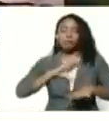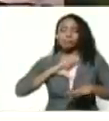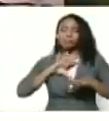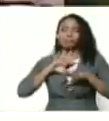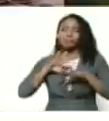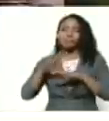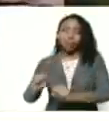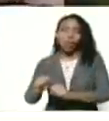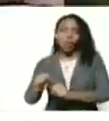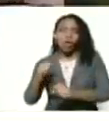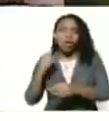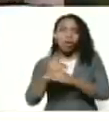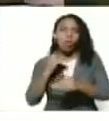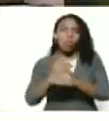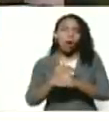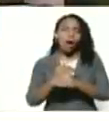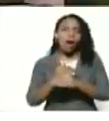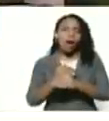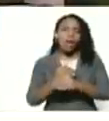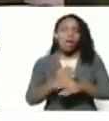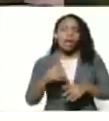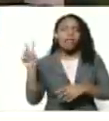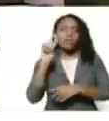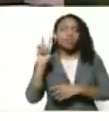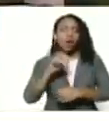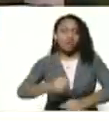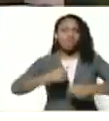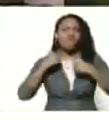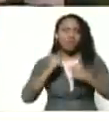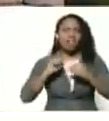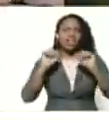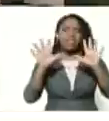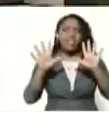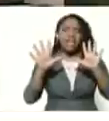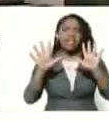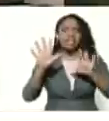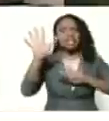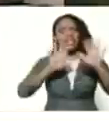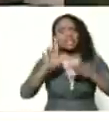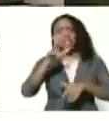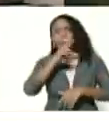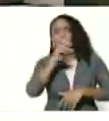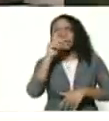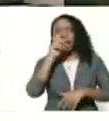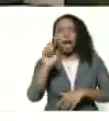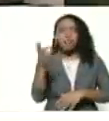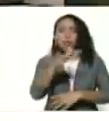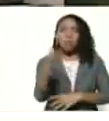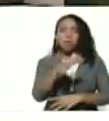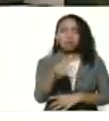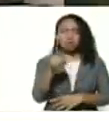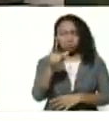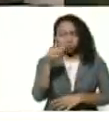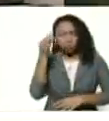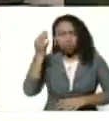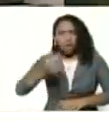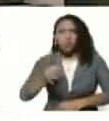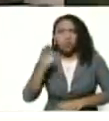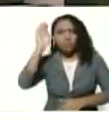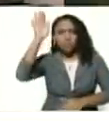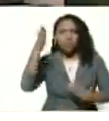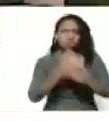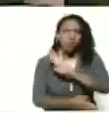conquistar el peldaño de la Venezuela potencia en 10, 15, 20 años. Ten la seguridad. ¿Qué te